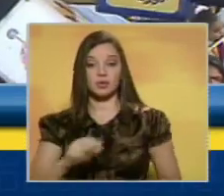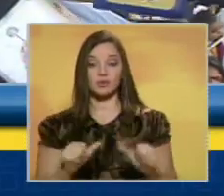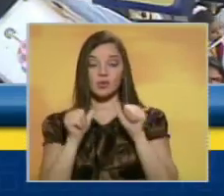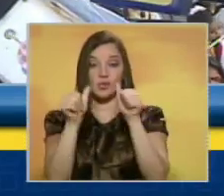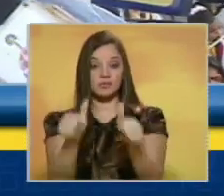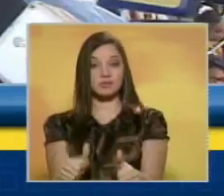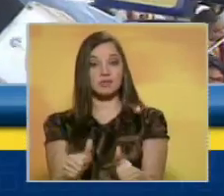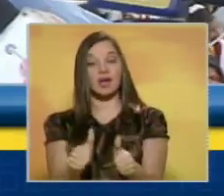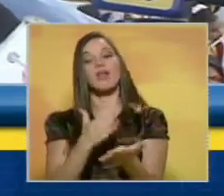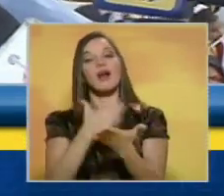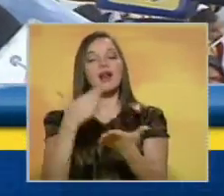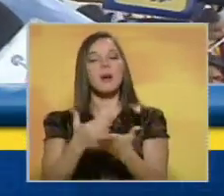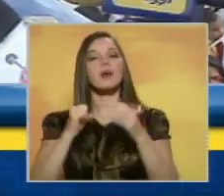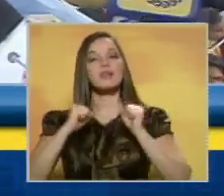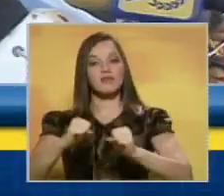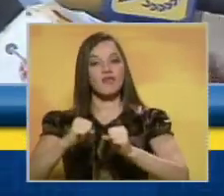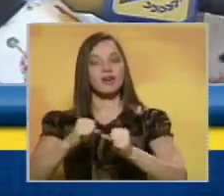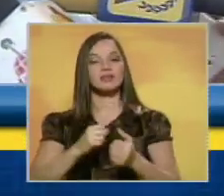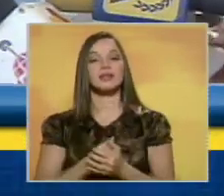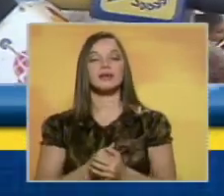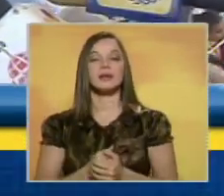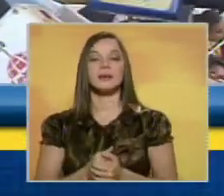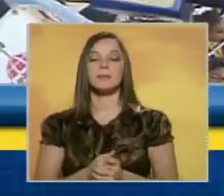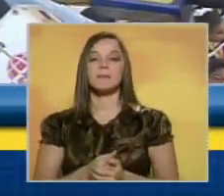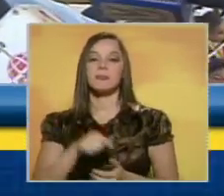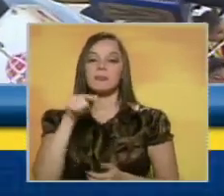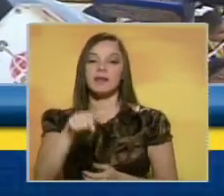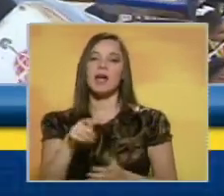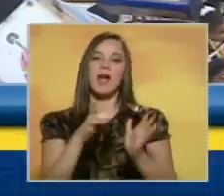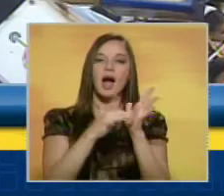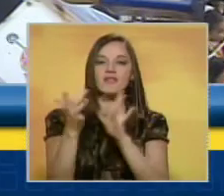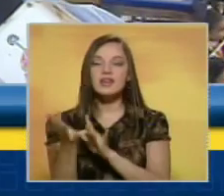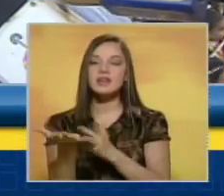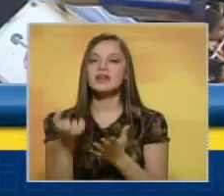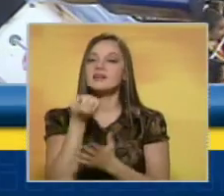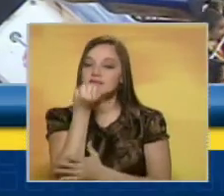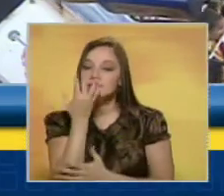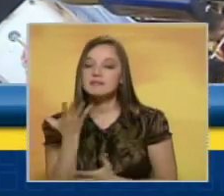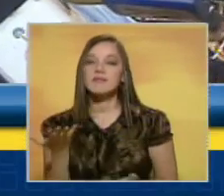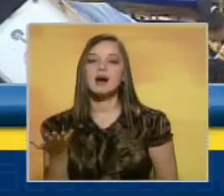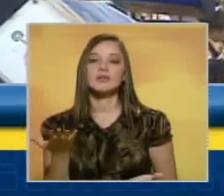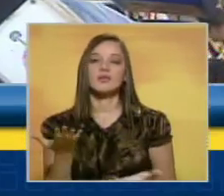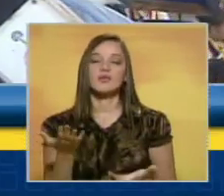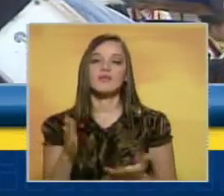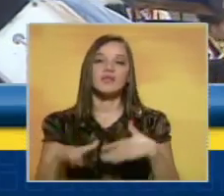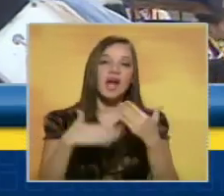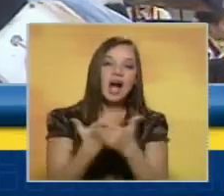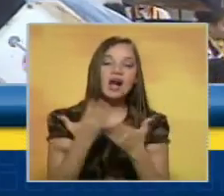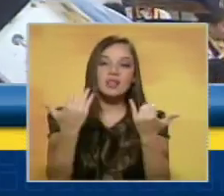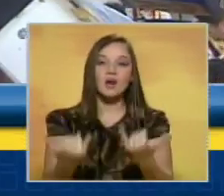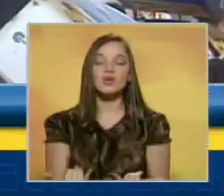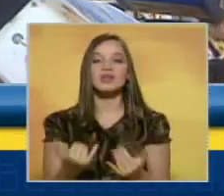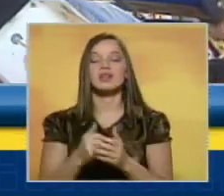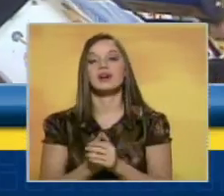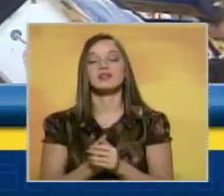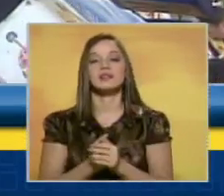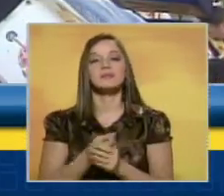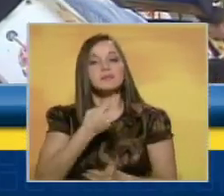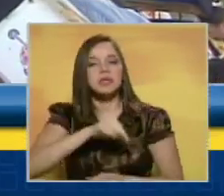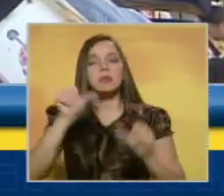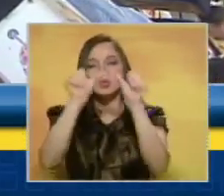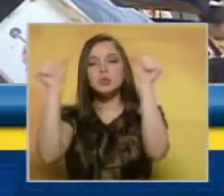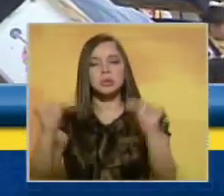fuerte del periodo seco, que básicamente es abril, mayo. Hasta ahora tenemos el sistema totalmente